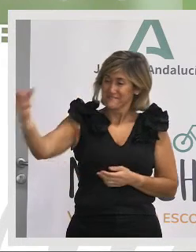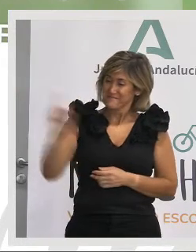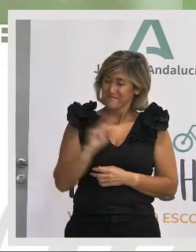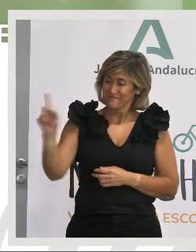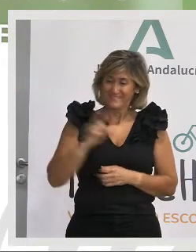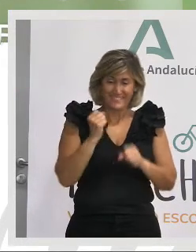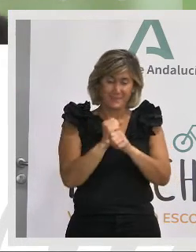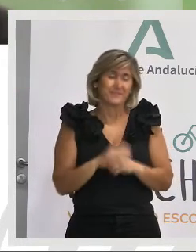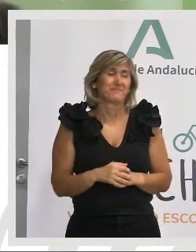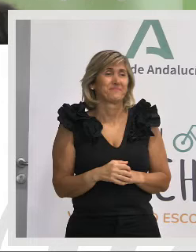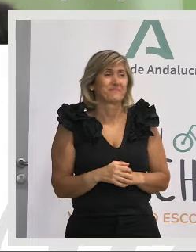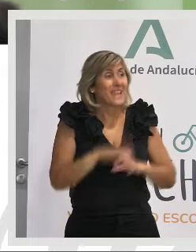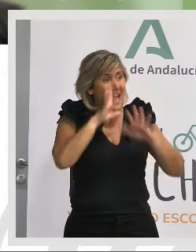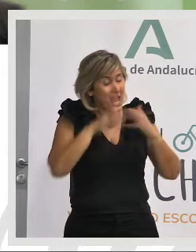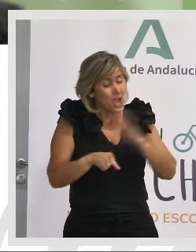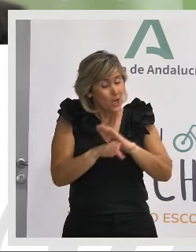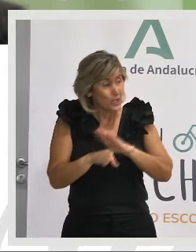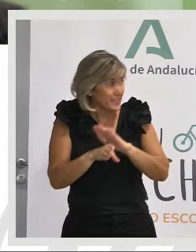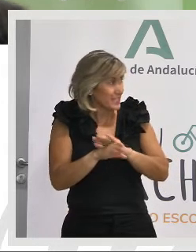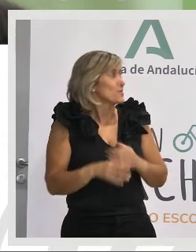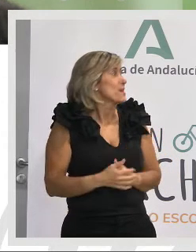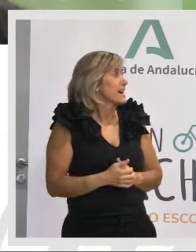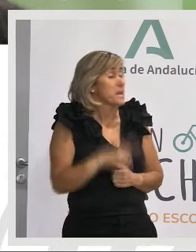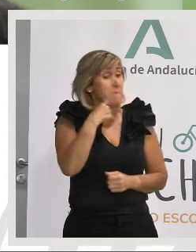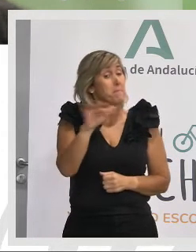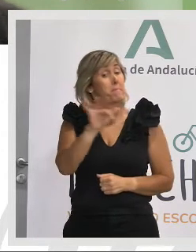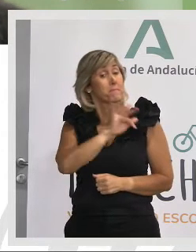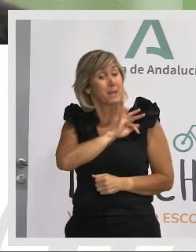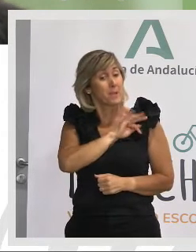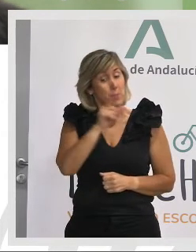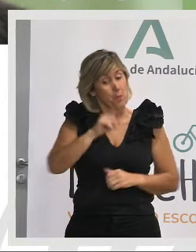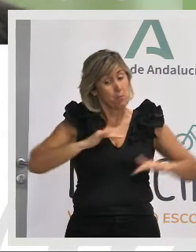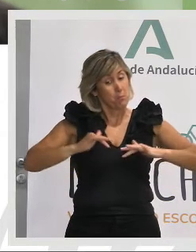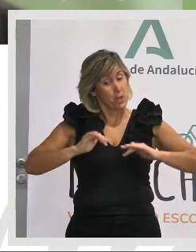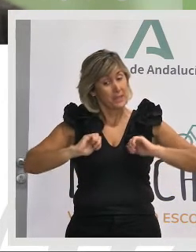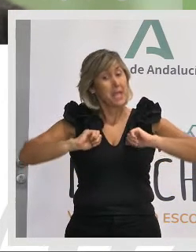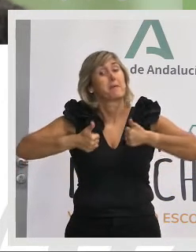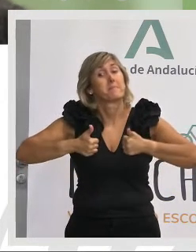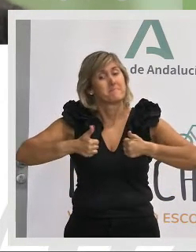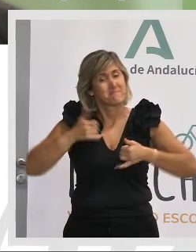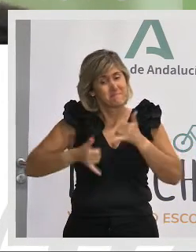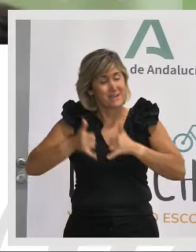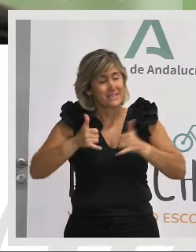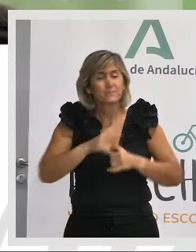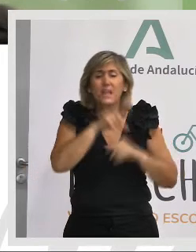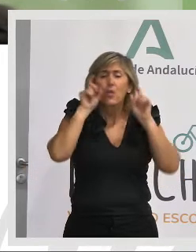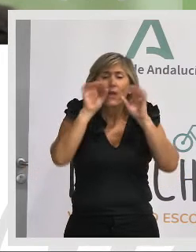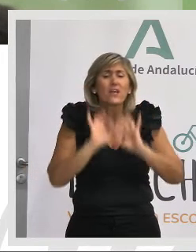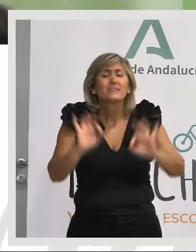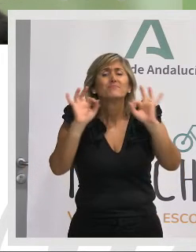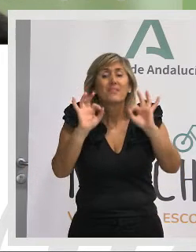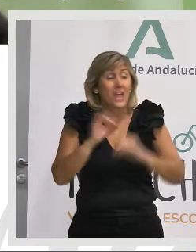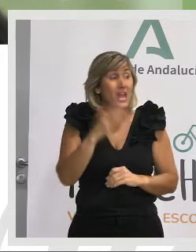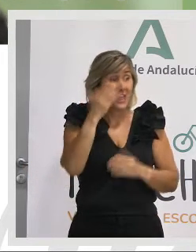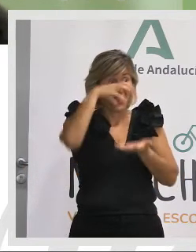Venga, vamos a continuar ahora. Premio Ponte en Marcha en la categoría de Educación Especial, el Centro